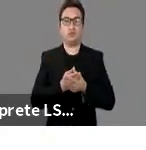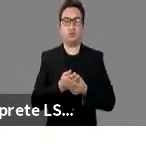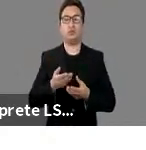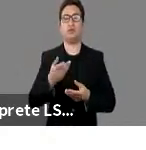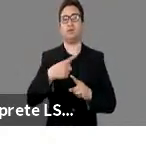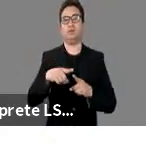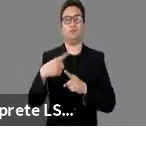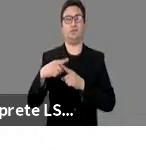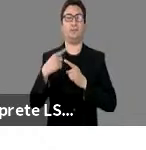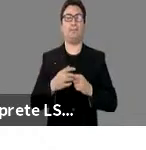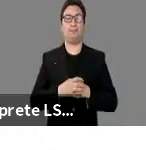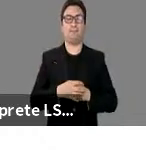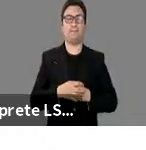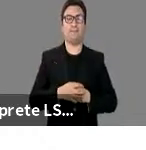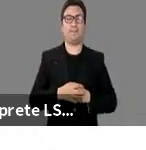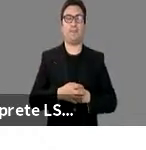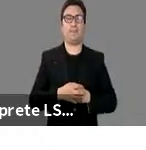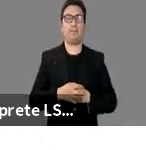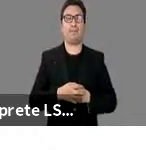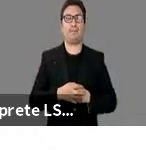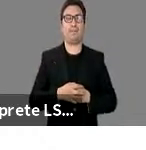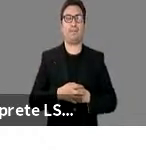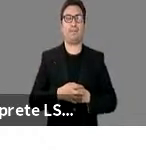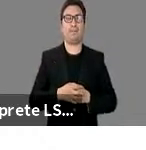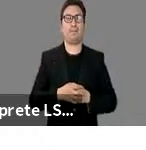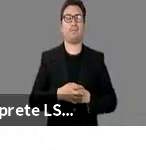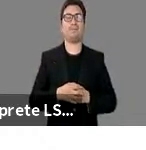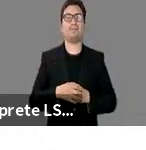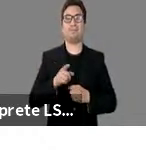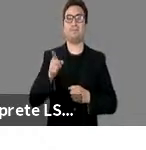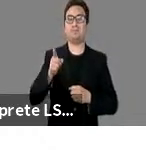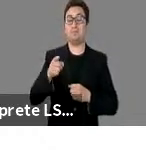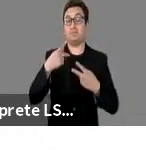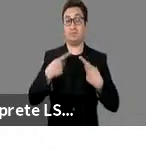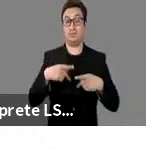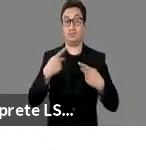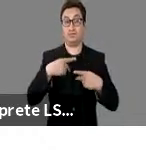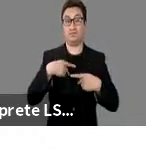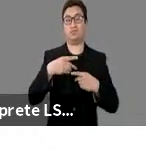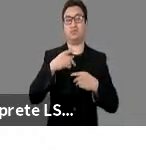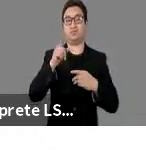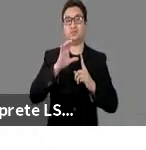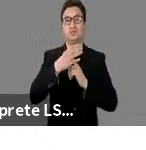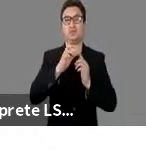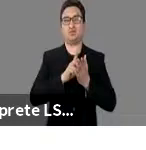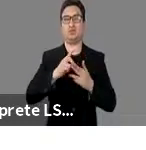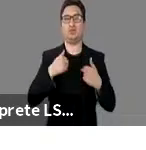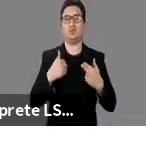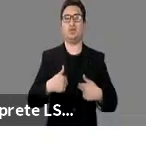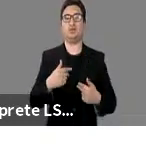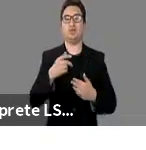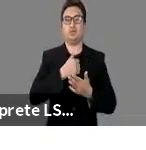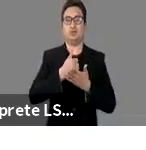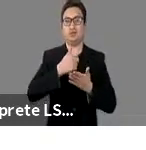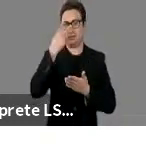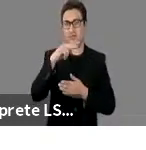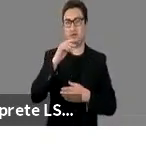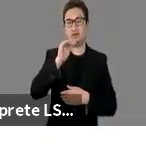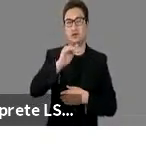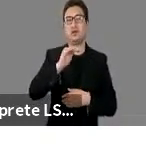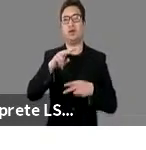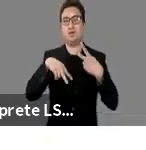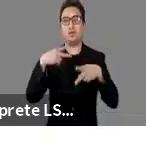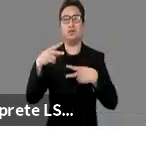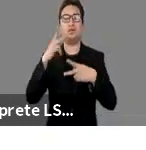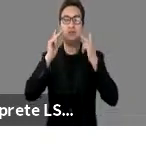a la Comisión de Derechos Humanos de la Ciudad de México, un visitador con la cual tuvo bien a acompañarnos, pero además